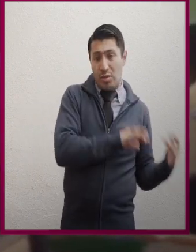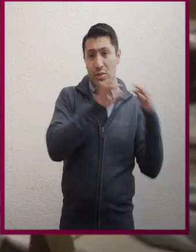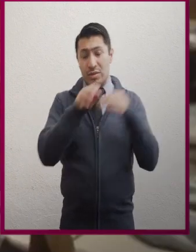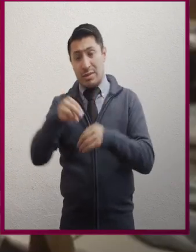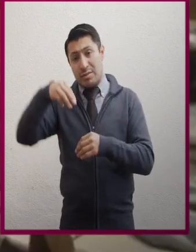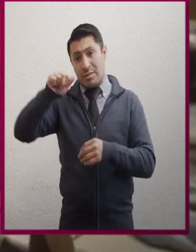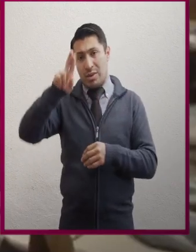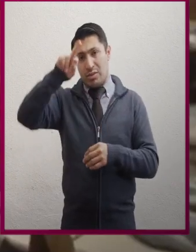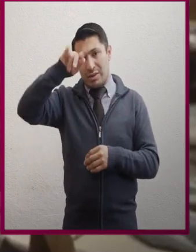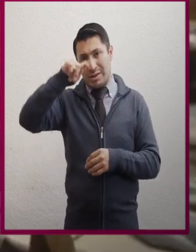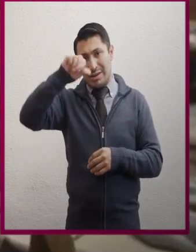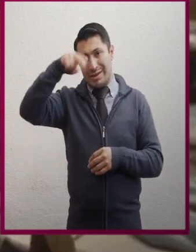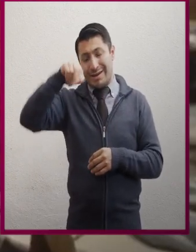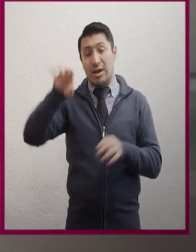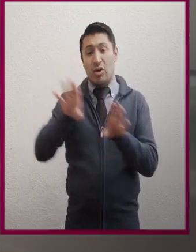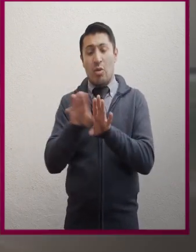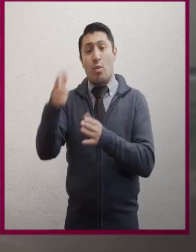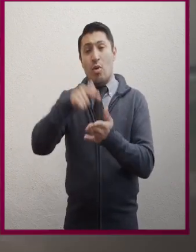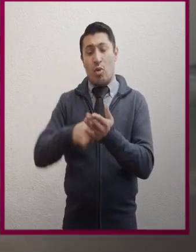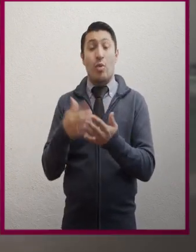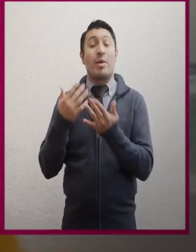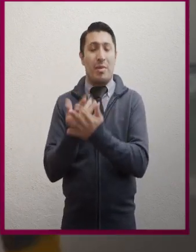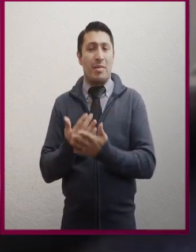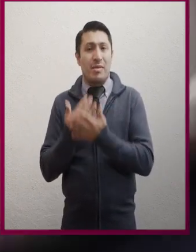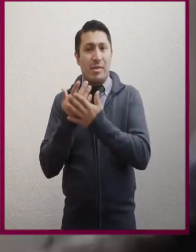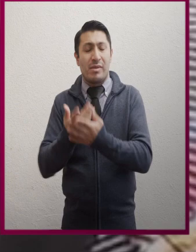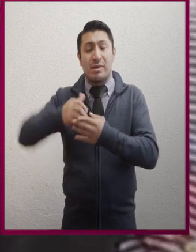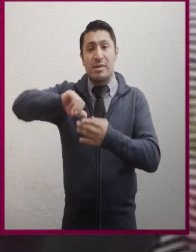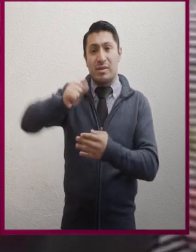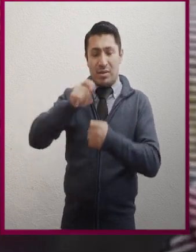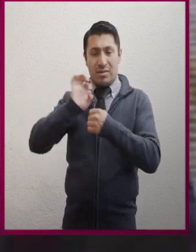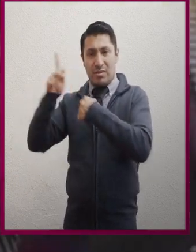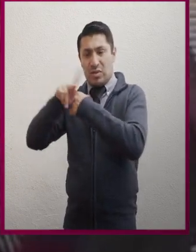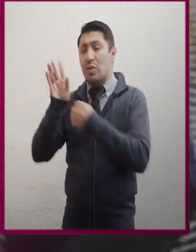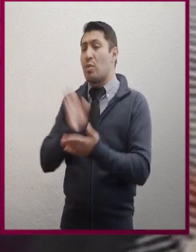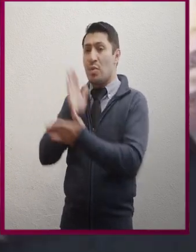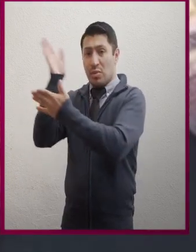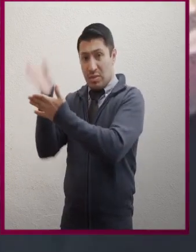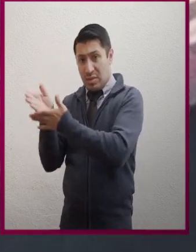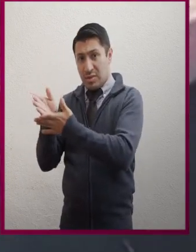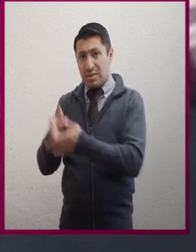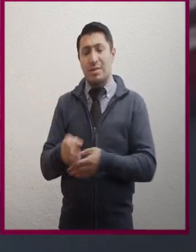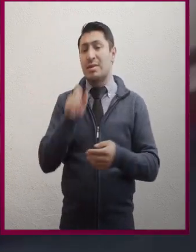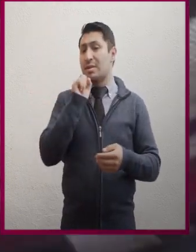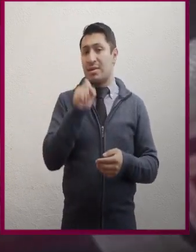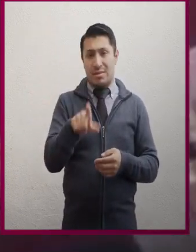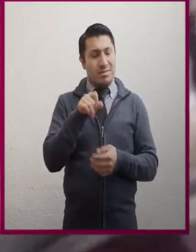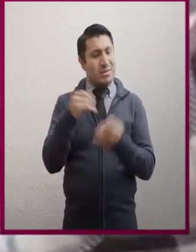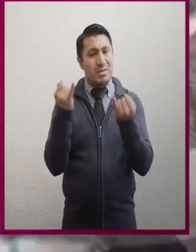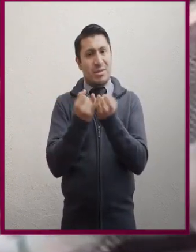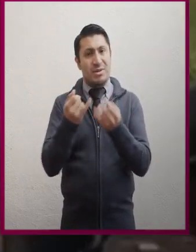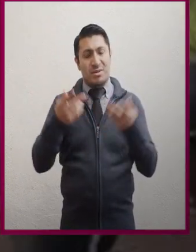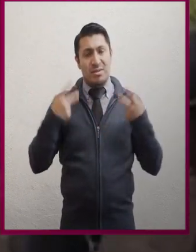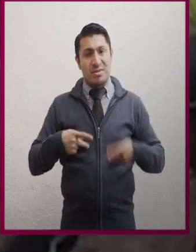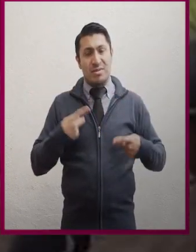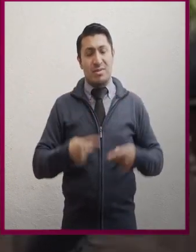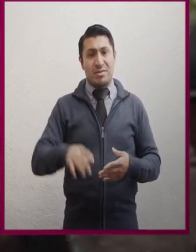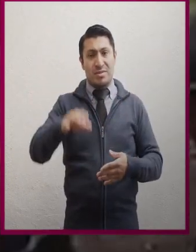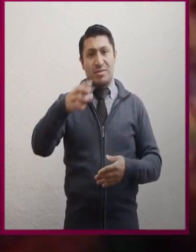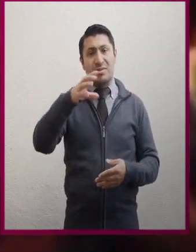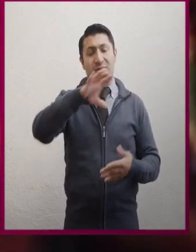que toman Mauritania como un territorio de tránsito a la espera de poder emigrar a Europa, al igual que hacen